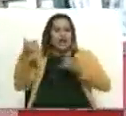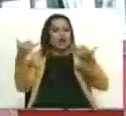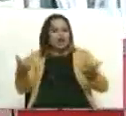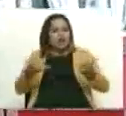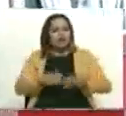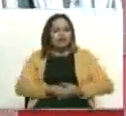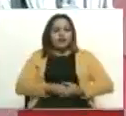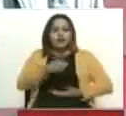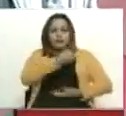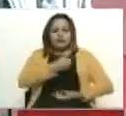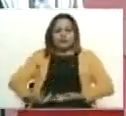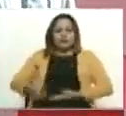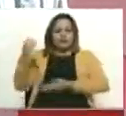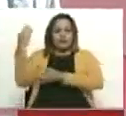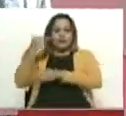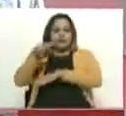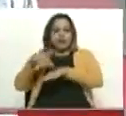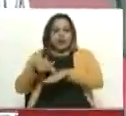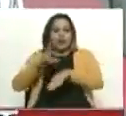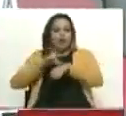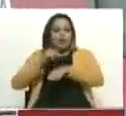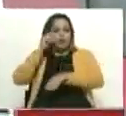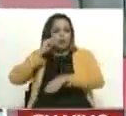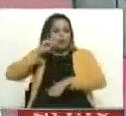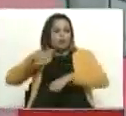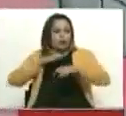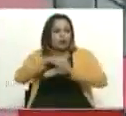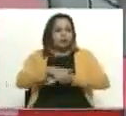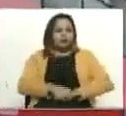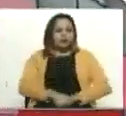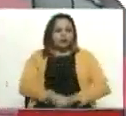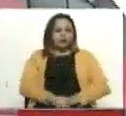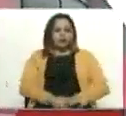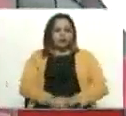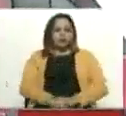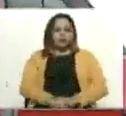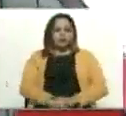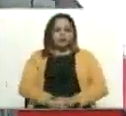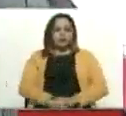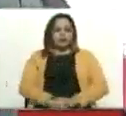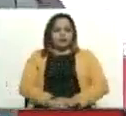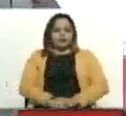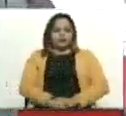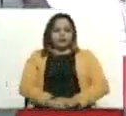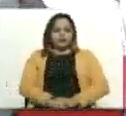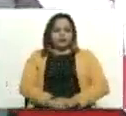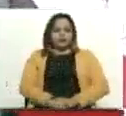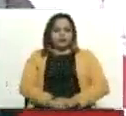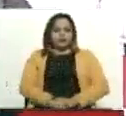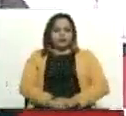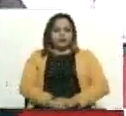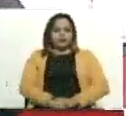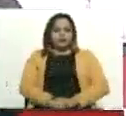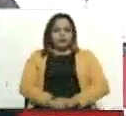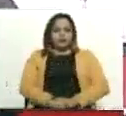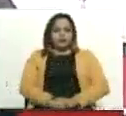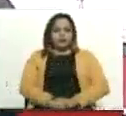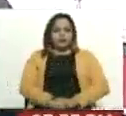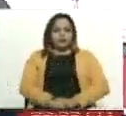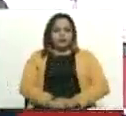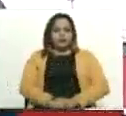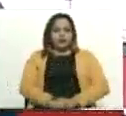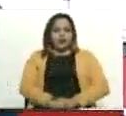al presidente de la Asamblea Nacional, doctor Jorge Rodríguez. De volver aquí a este polideportivo del Sidre, ya vamos a hablar un poquito